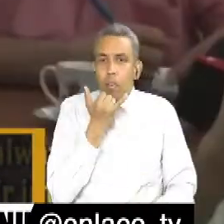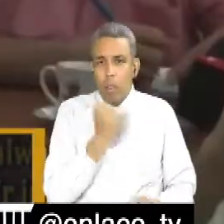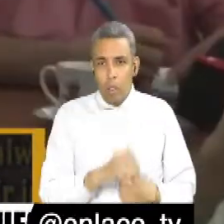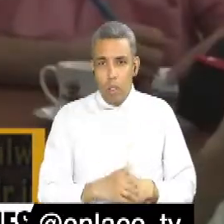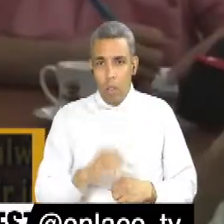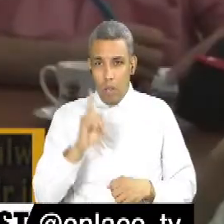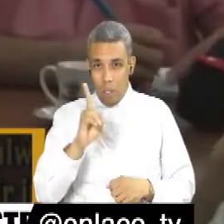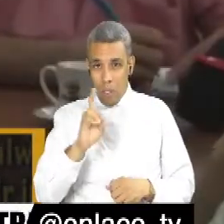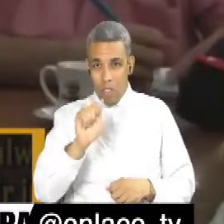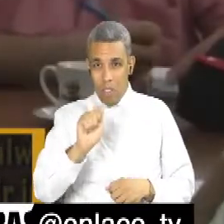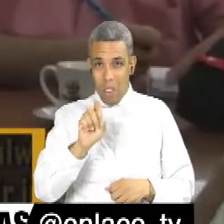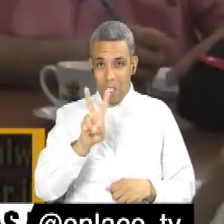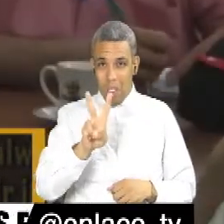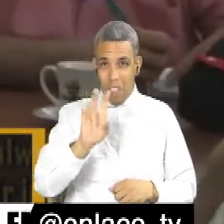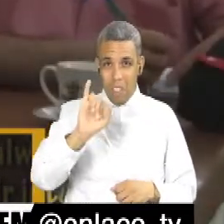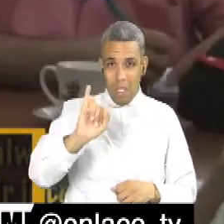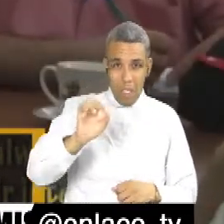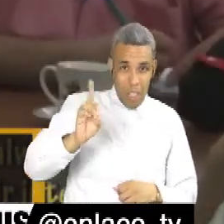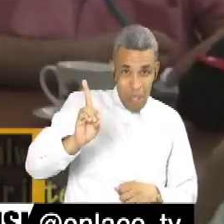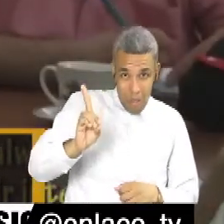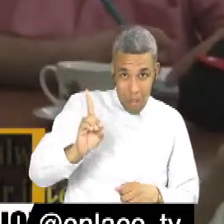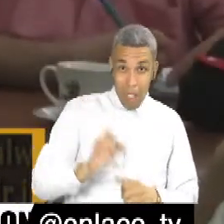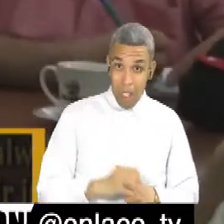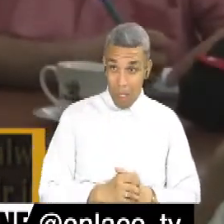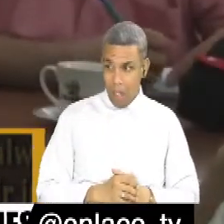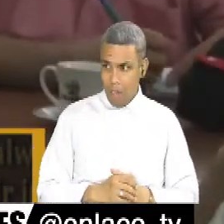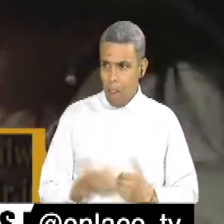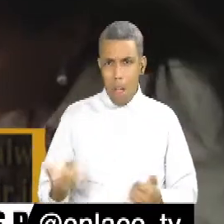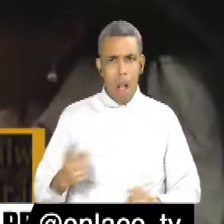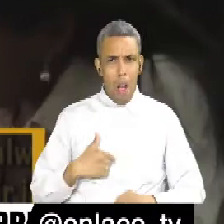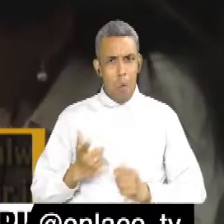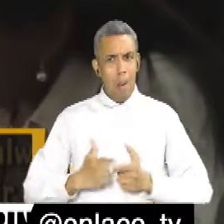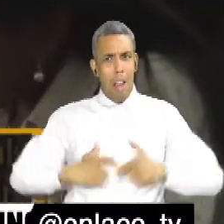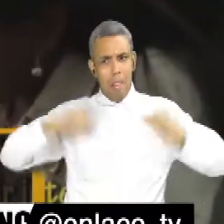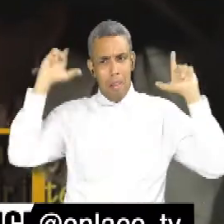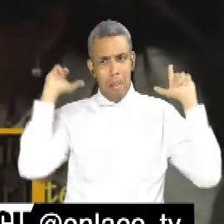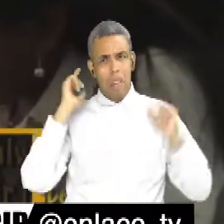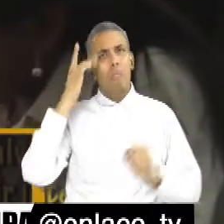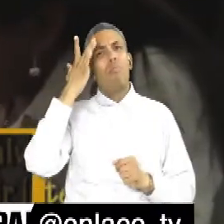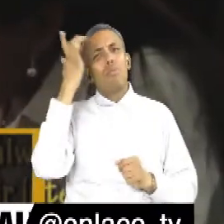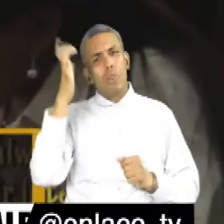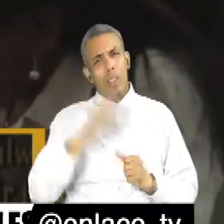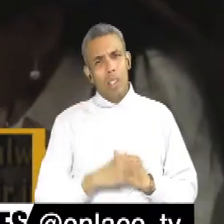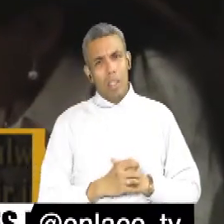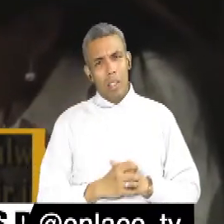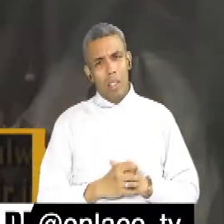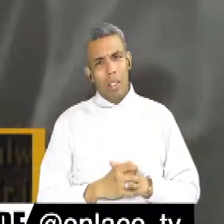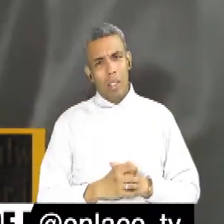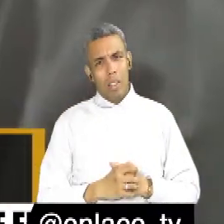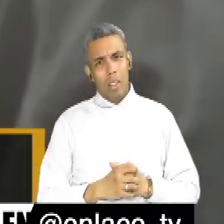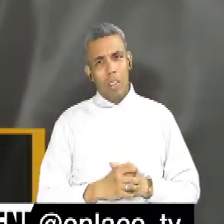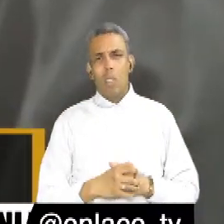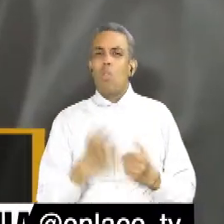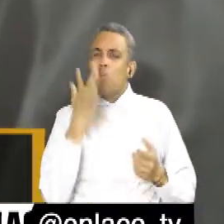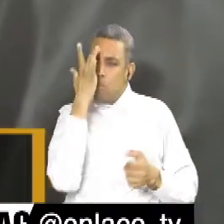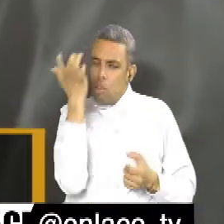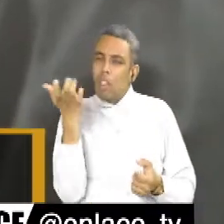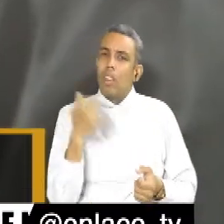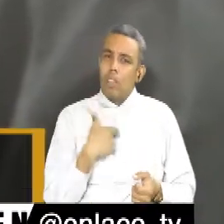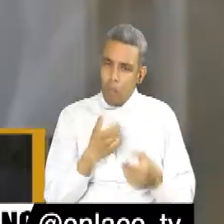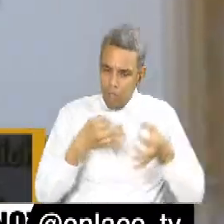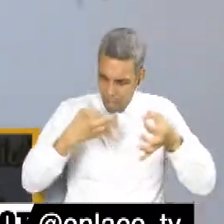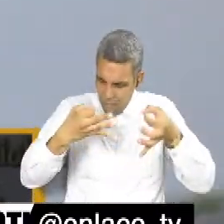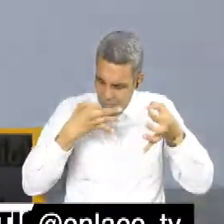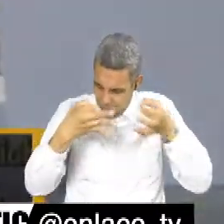cerrado. Ya él estaba en la cárcel. Y que me digan que ahorita queda en libertad, yo, como víctima, sí quiero saber por qué. ¿Por qué